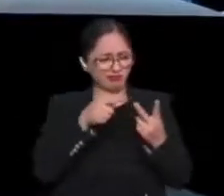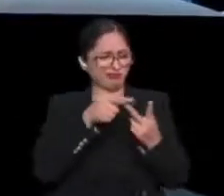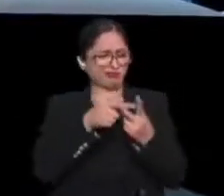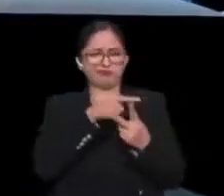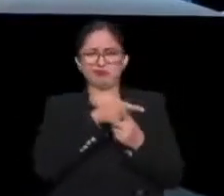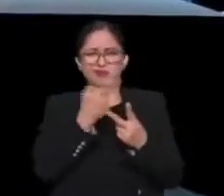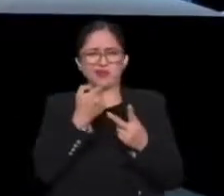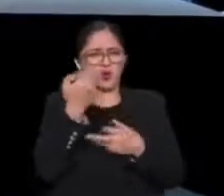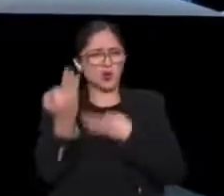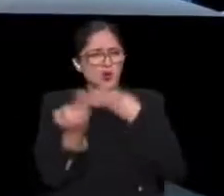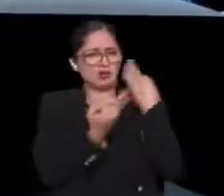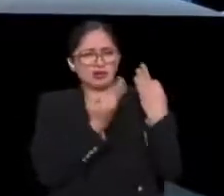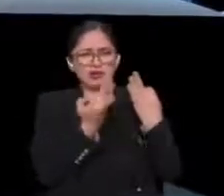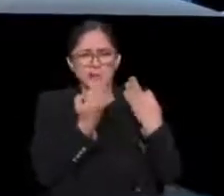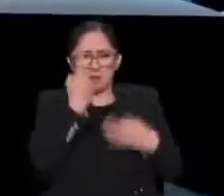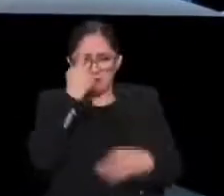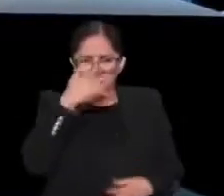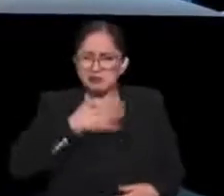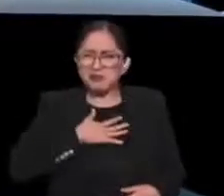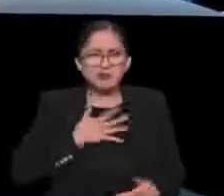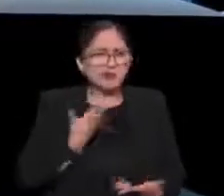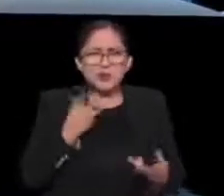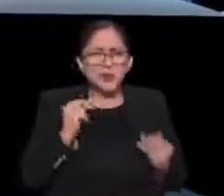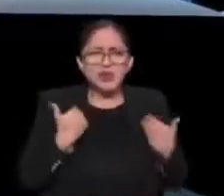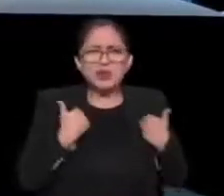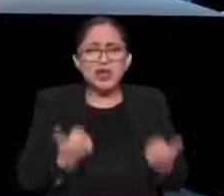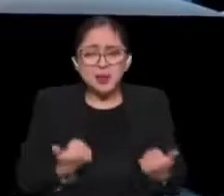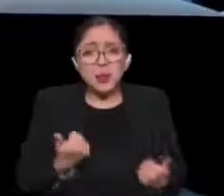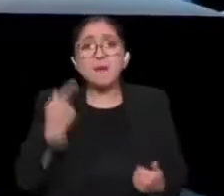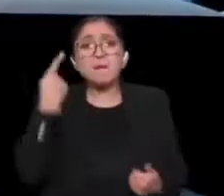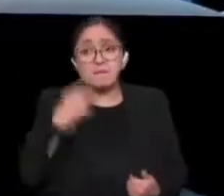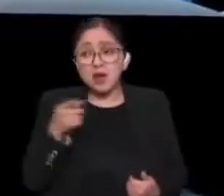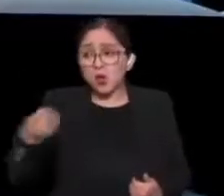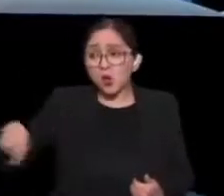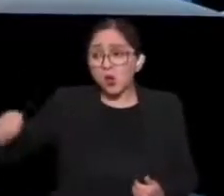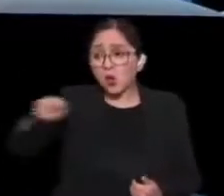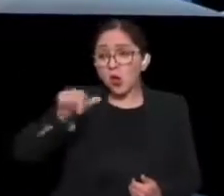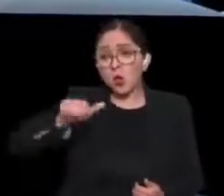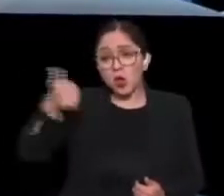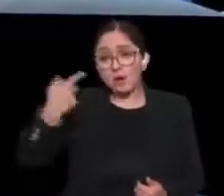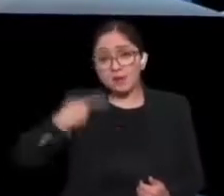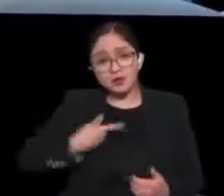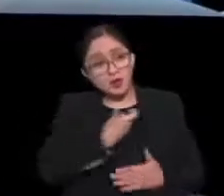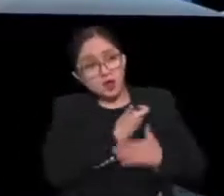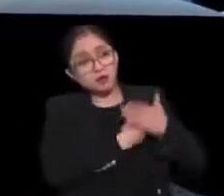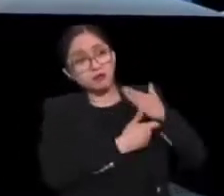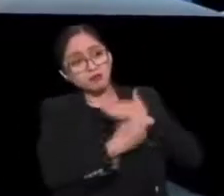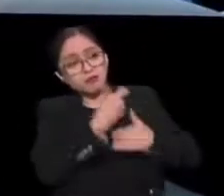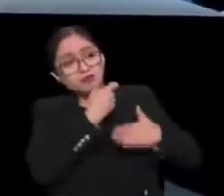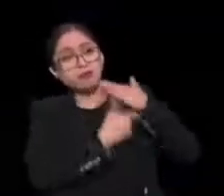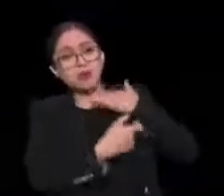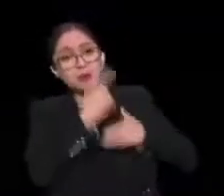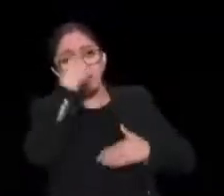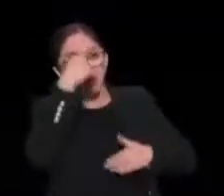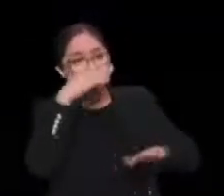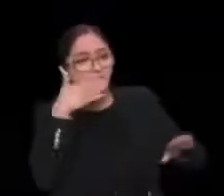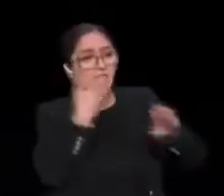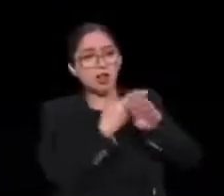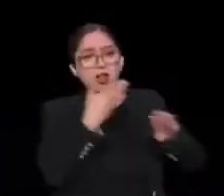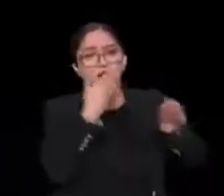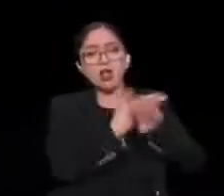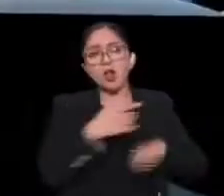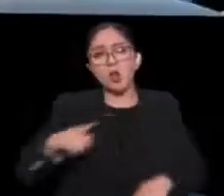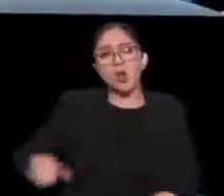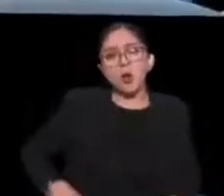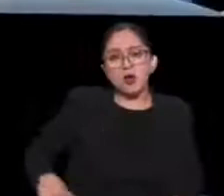entender, pero estos grupos se ha considerado que han sido patrocinados para desestabilizar gobiernos enteros. ¿Pero por quién? Bueno,